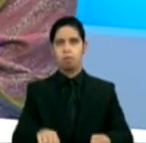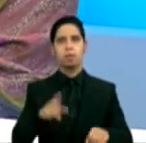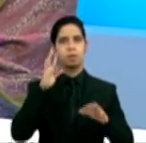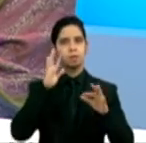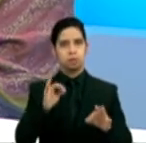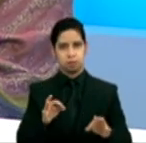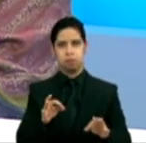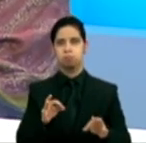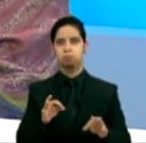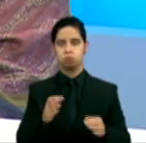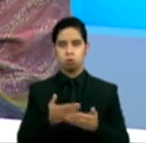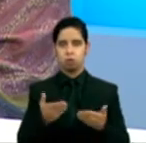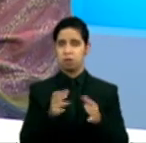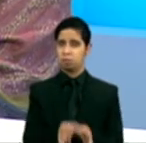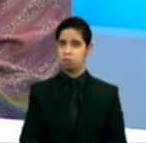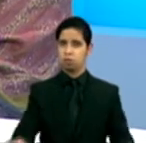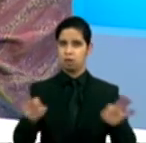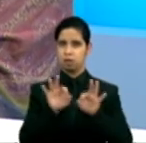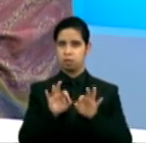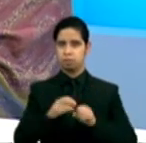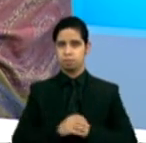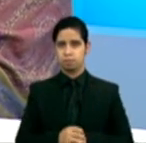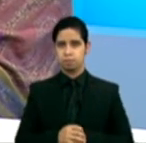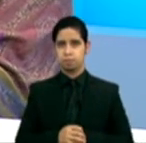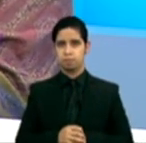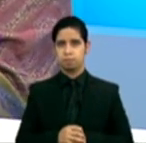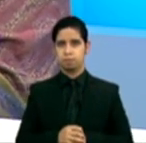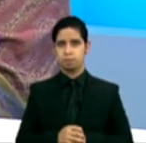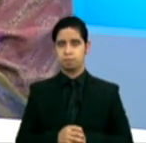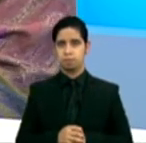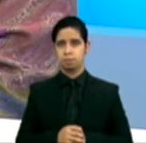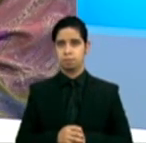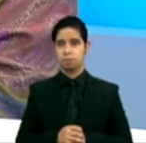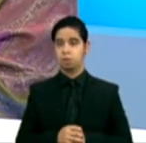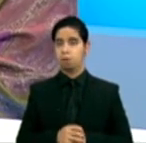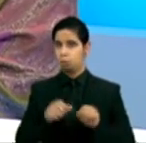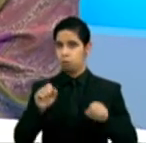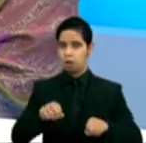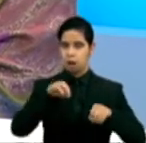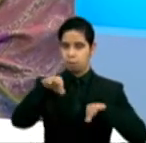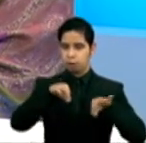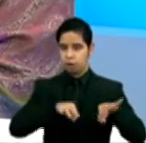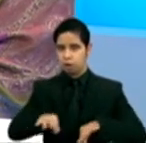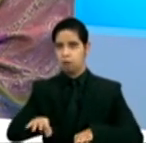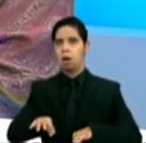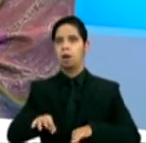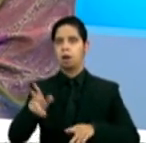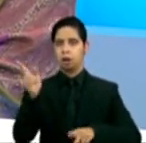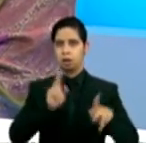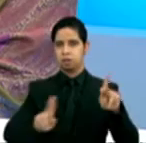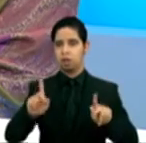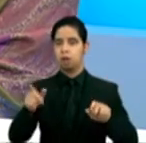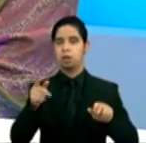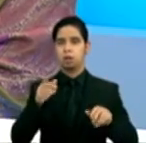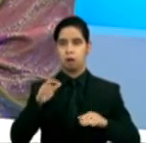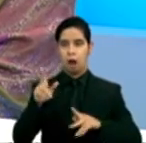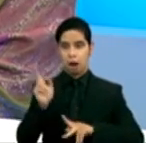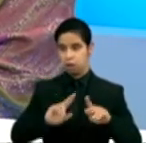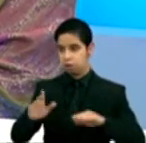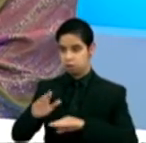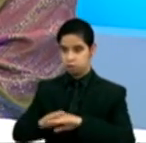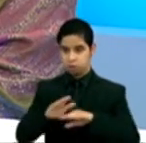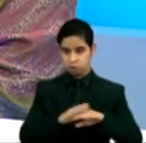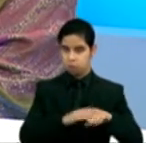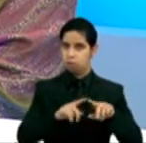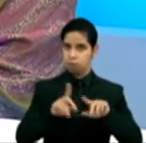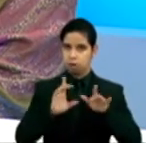decisiones importantes que va a ser necesario explicarlas al país y movilizar amplios sectores que precisamente están